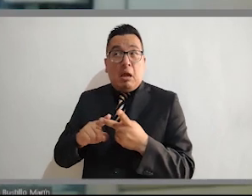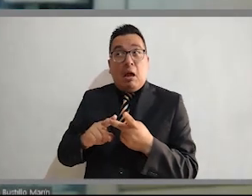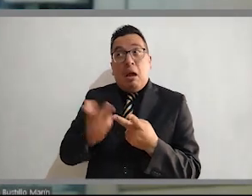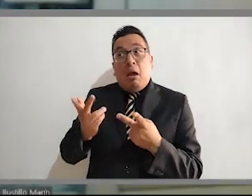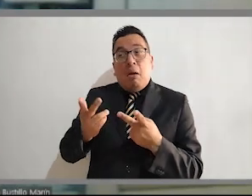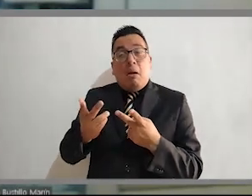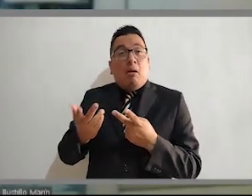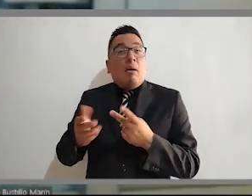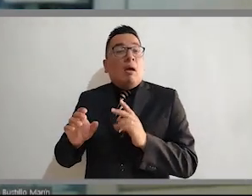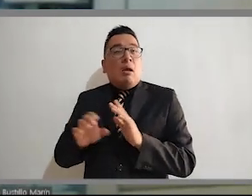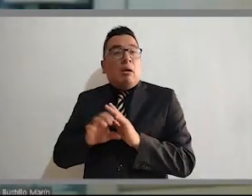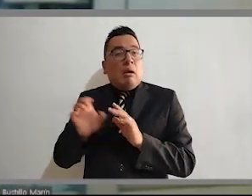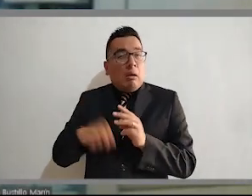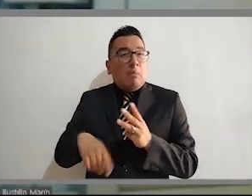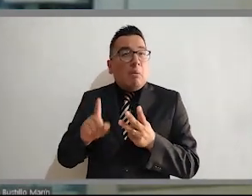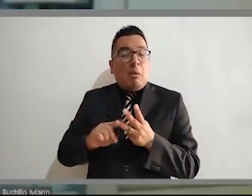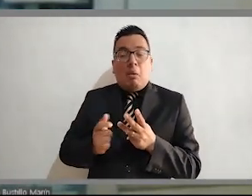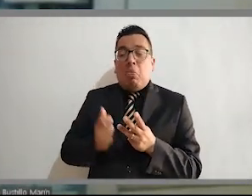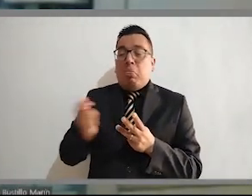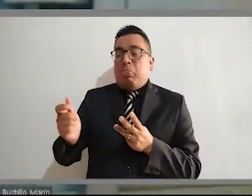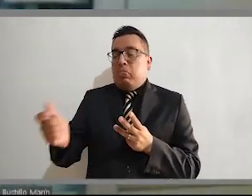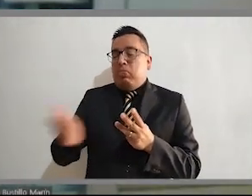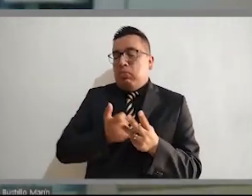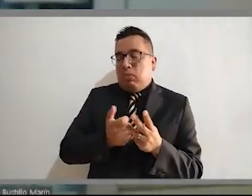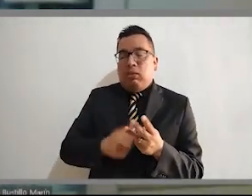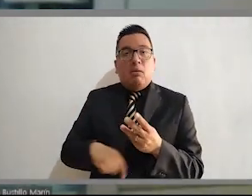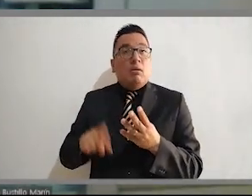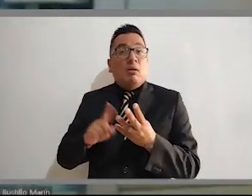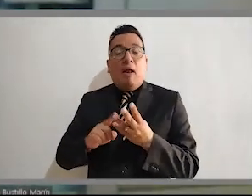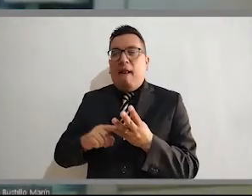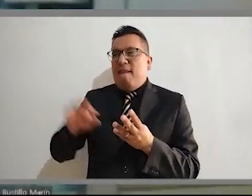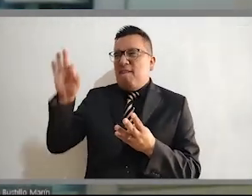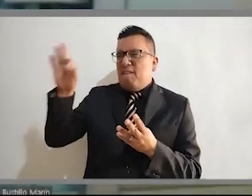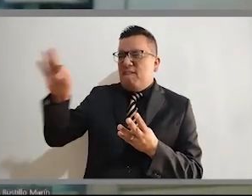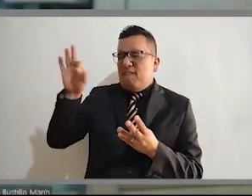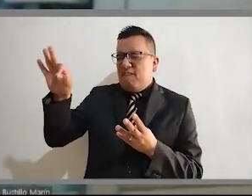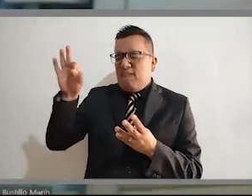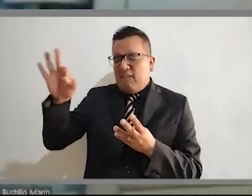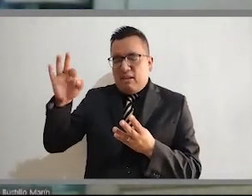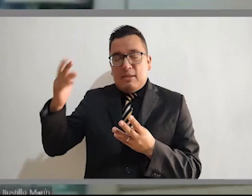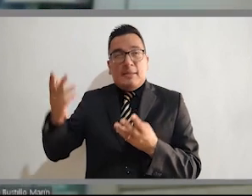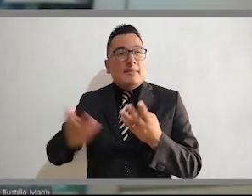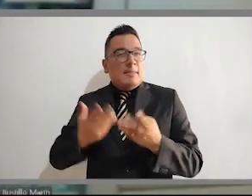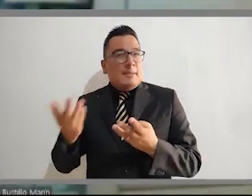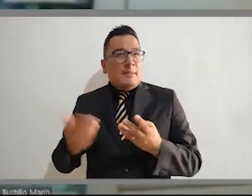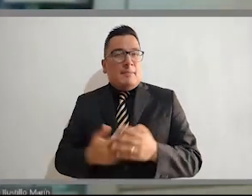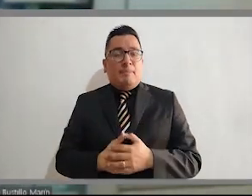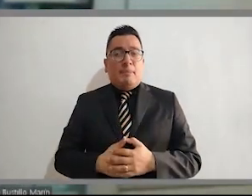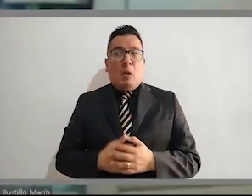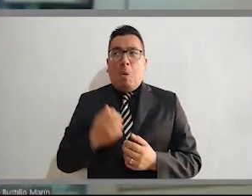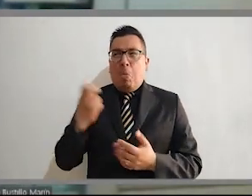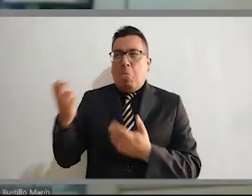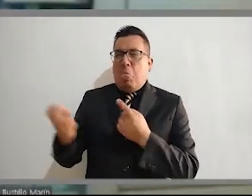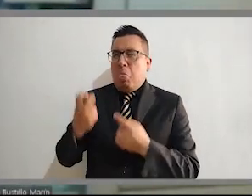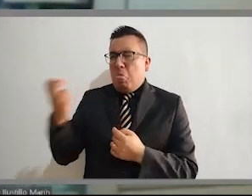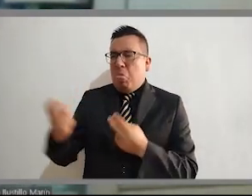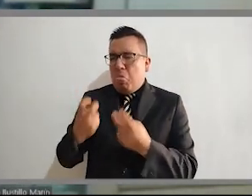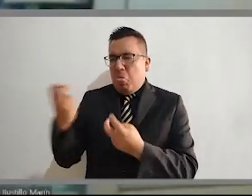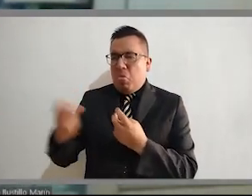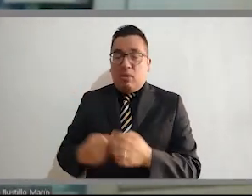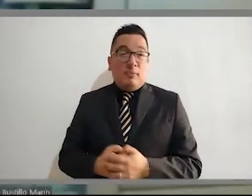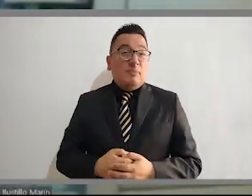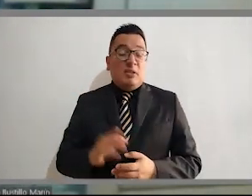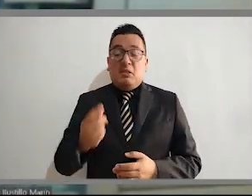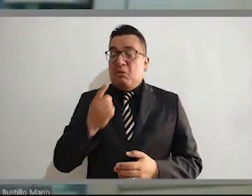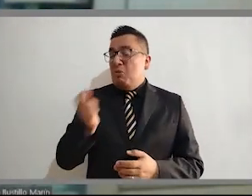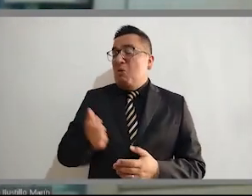económica, ¿no? Económica, pues no te voy a dar de tu sueldo, fíjate, no te voy a pagar, ¿no? Pues porque tú eres una incapaz,